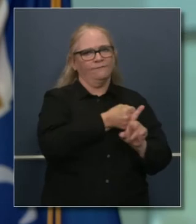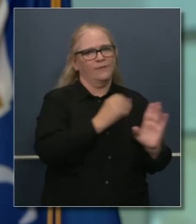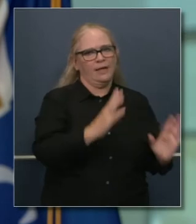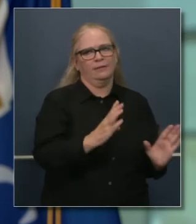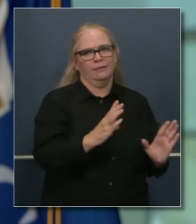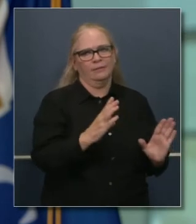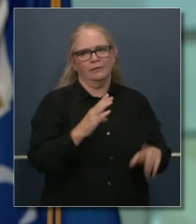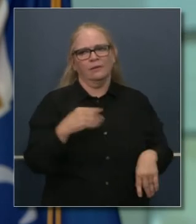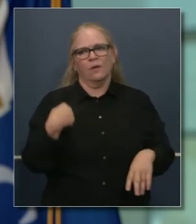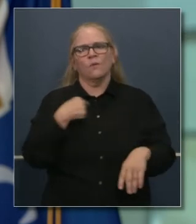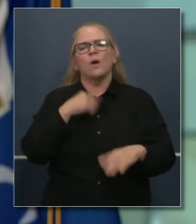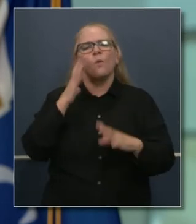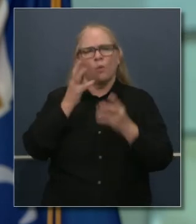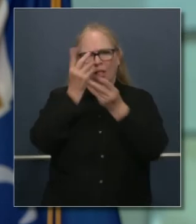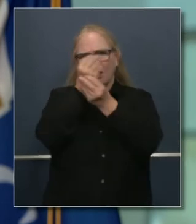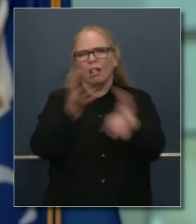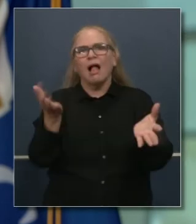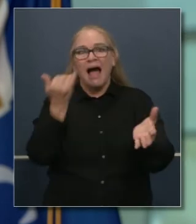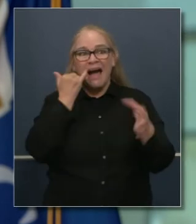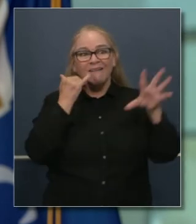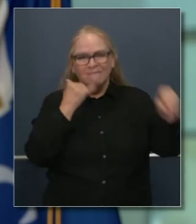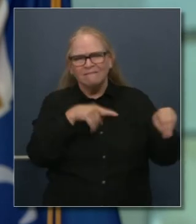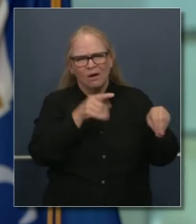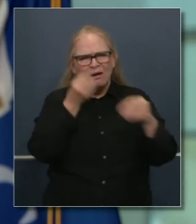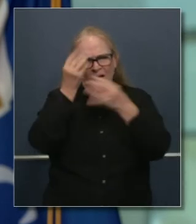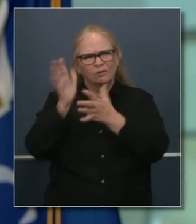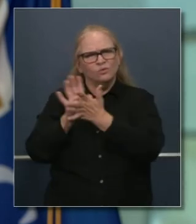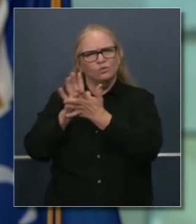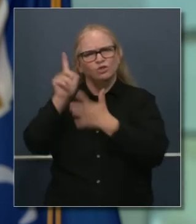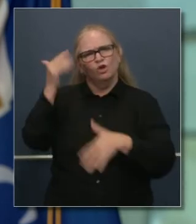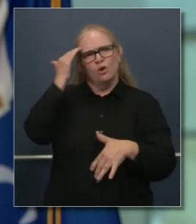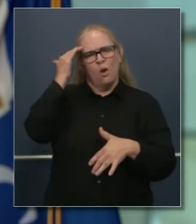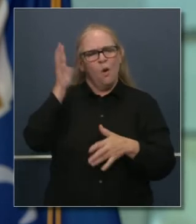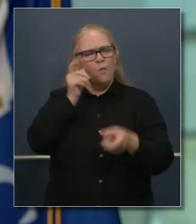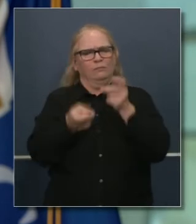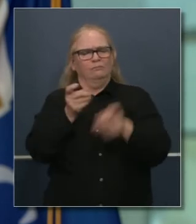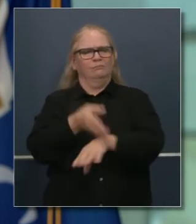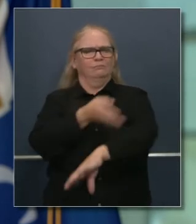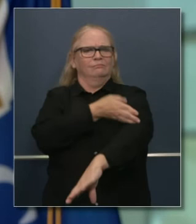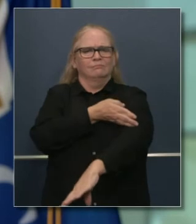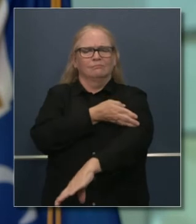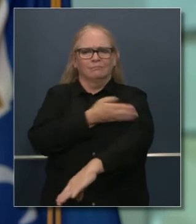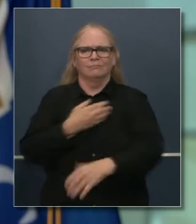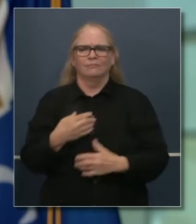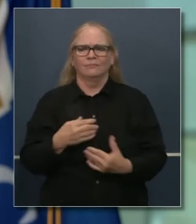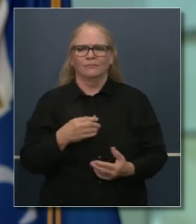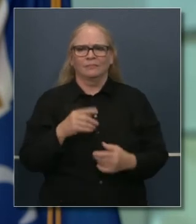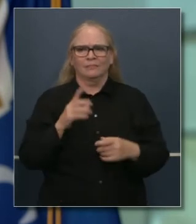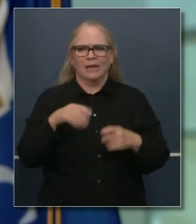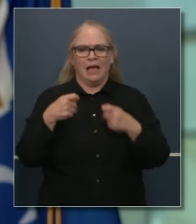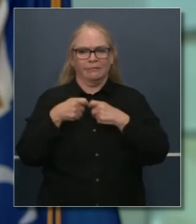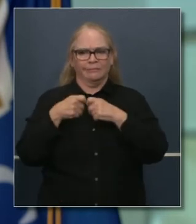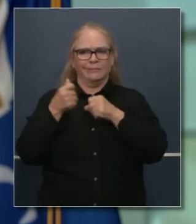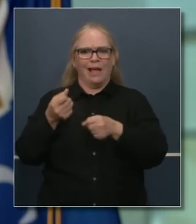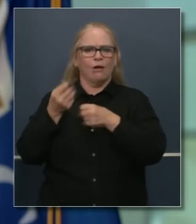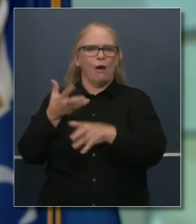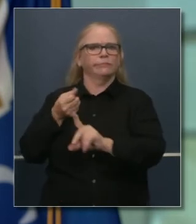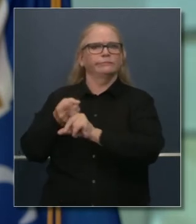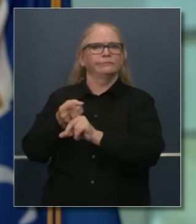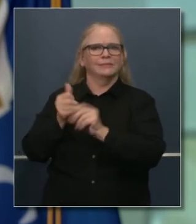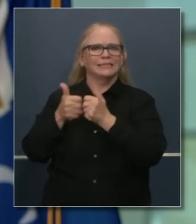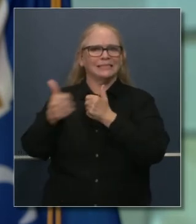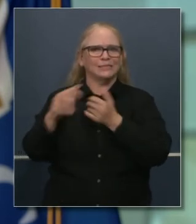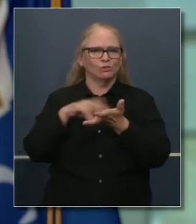que son circunstancias especiales y estaremos abiertos a hacer ajustes ajustes perdón y estar conscientes de los